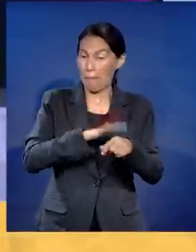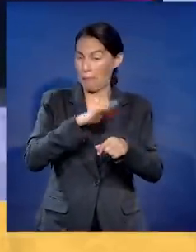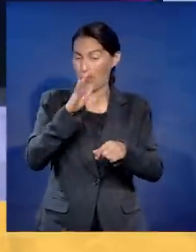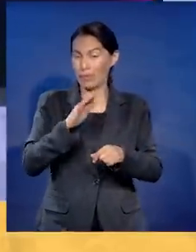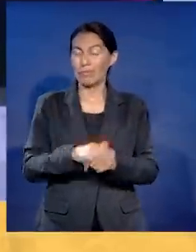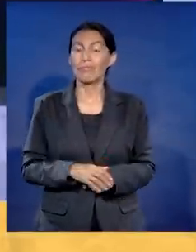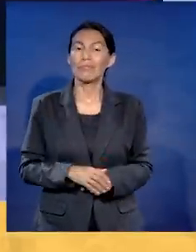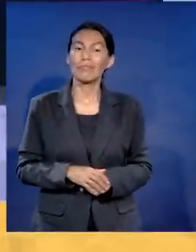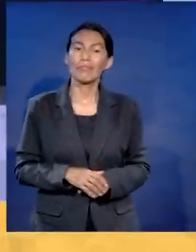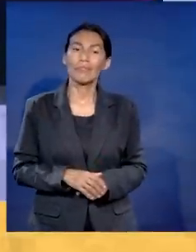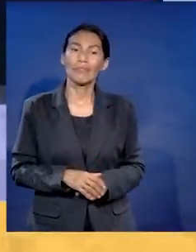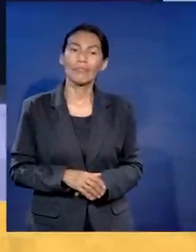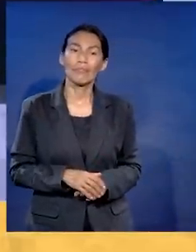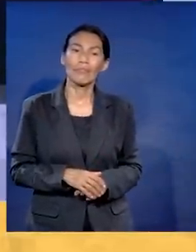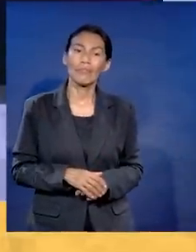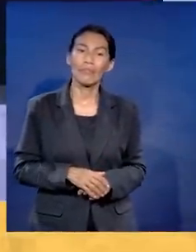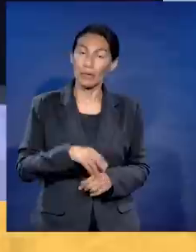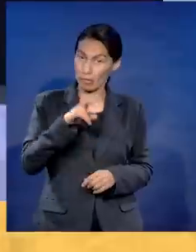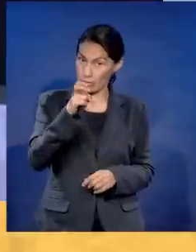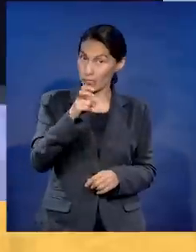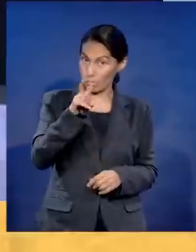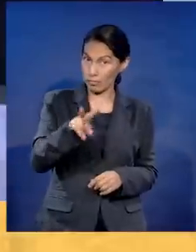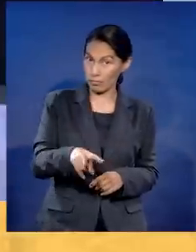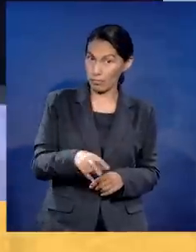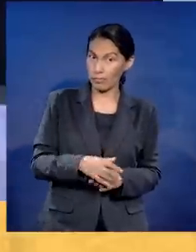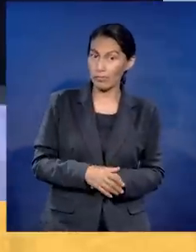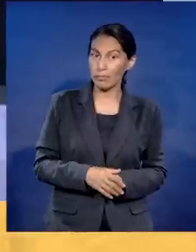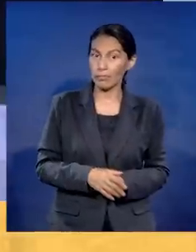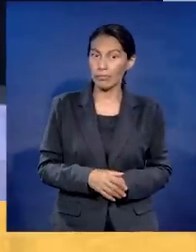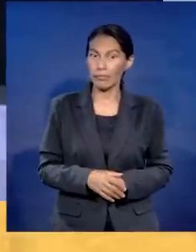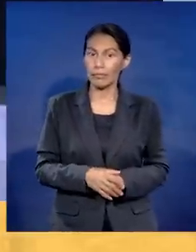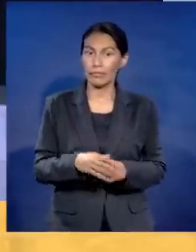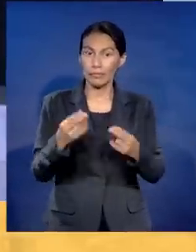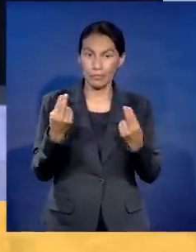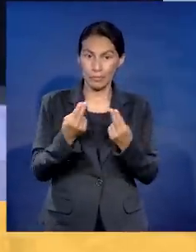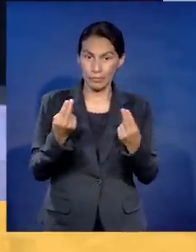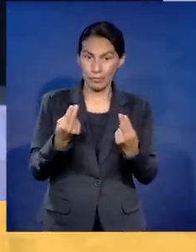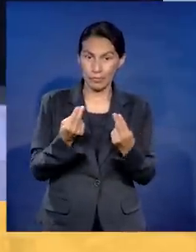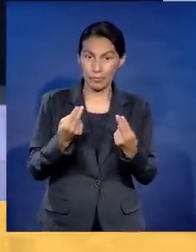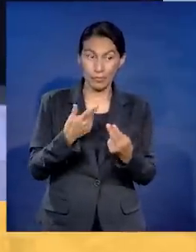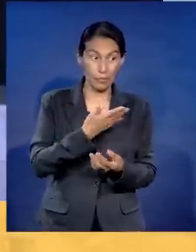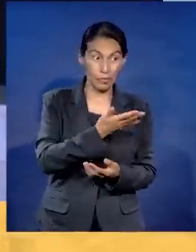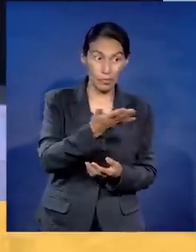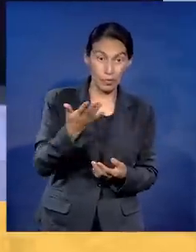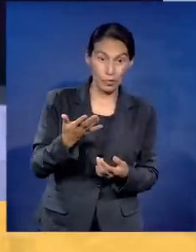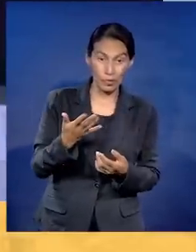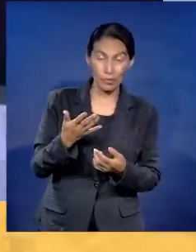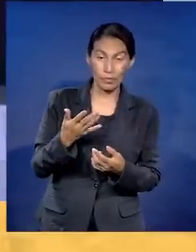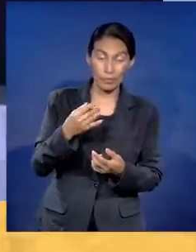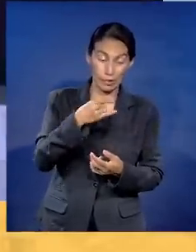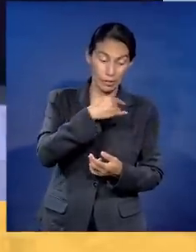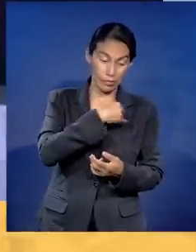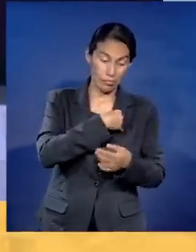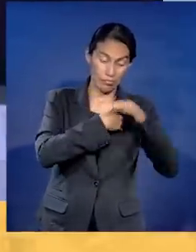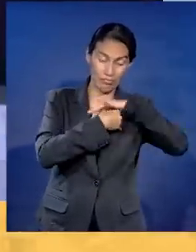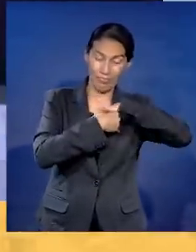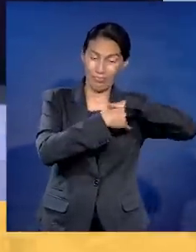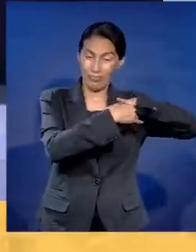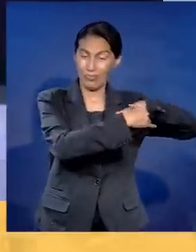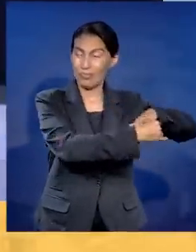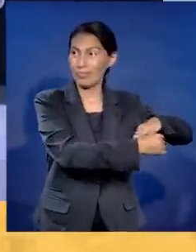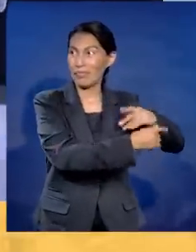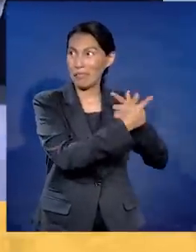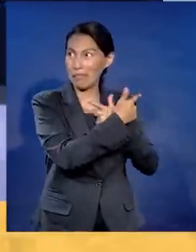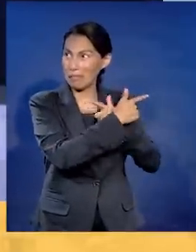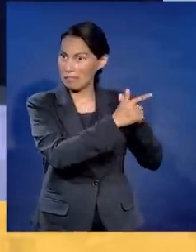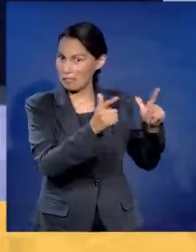feliz que el mismo noviazgo y el mismo principio. Eso es posible y eso es verdad. Pero